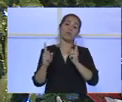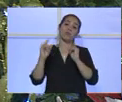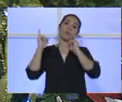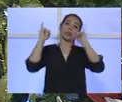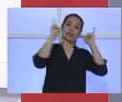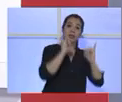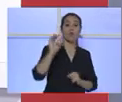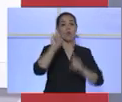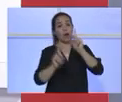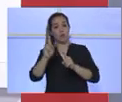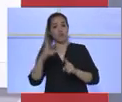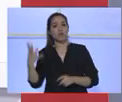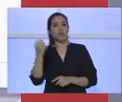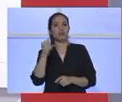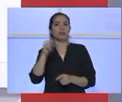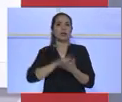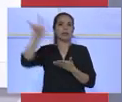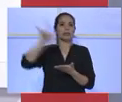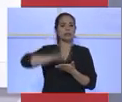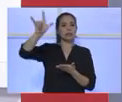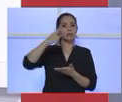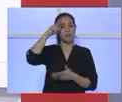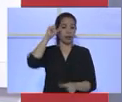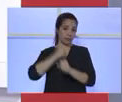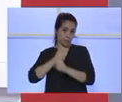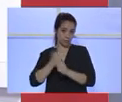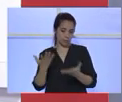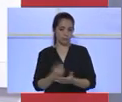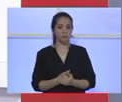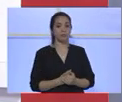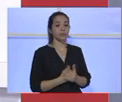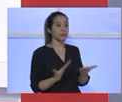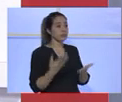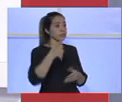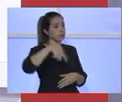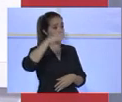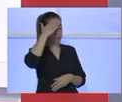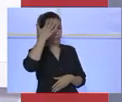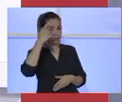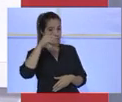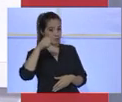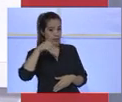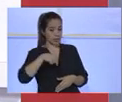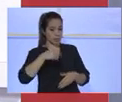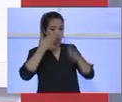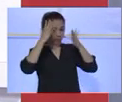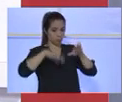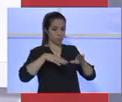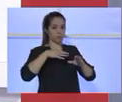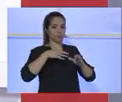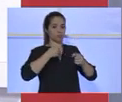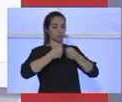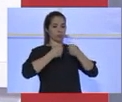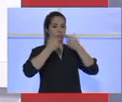de trabajo. Bueno, de hecho que como sabrán, la DINAC es el órgano de aplicación de la ley